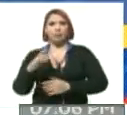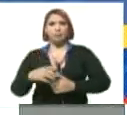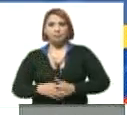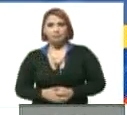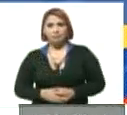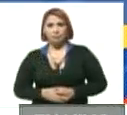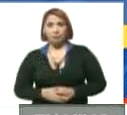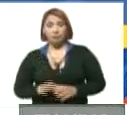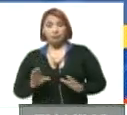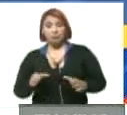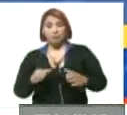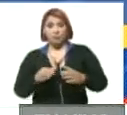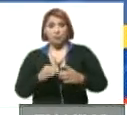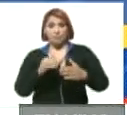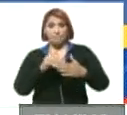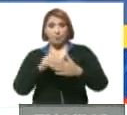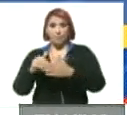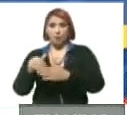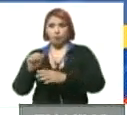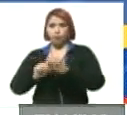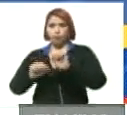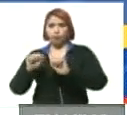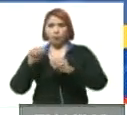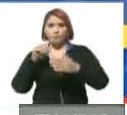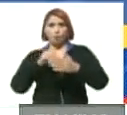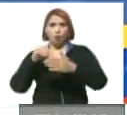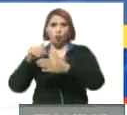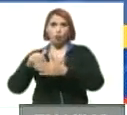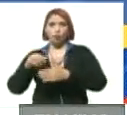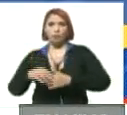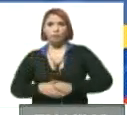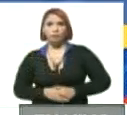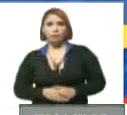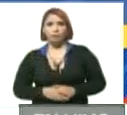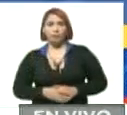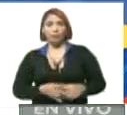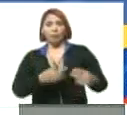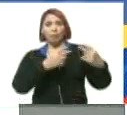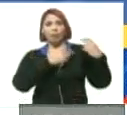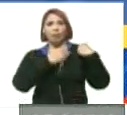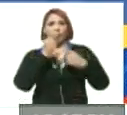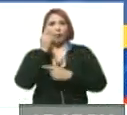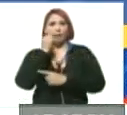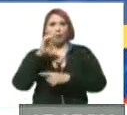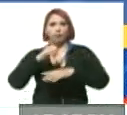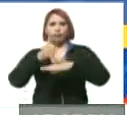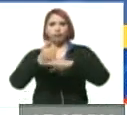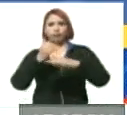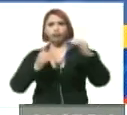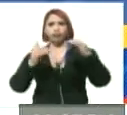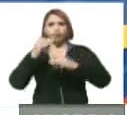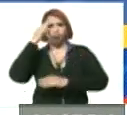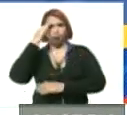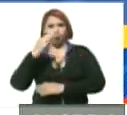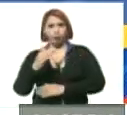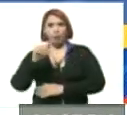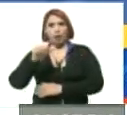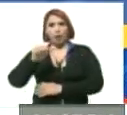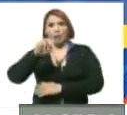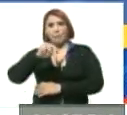En el equipo electoral y defensa del voto, el jefe, el coronel revolucionario Francisco